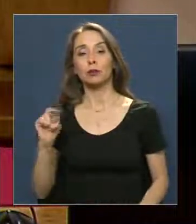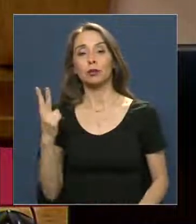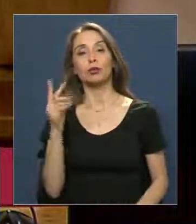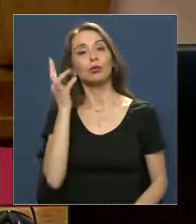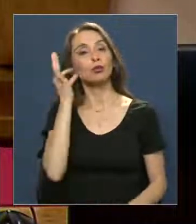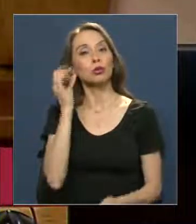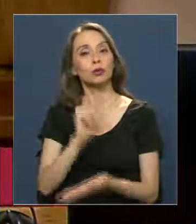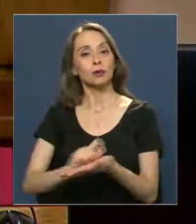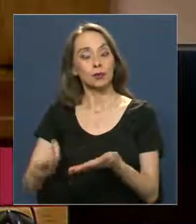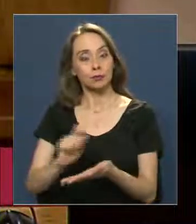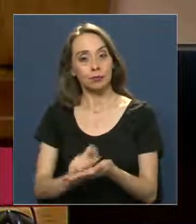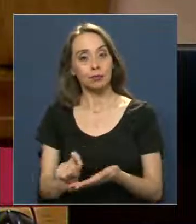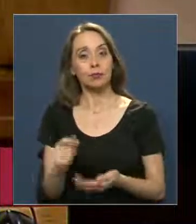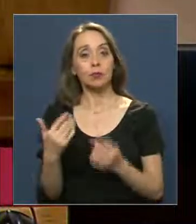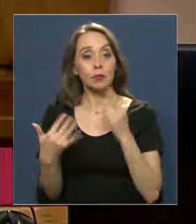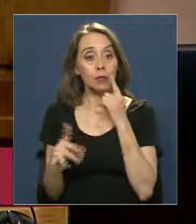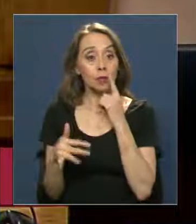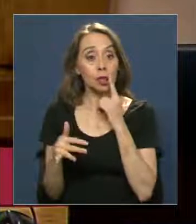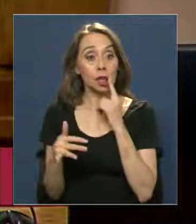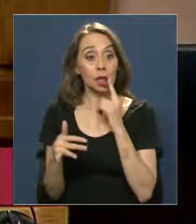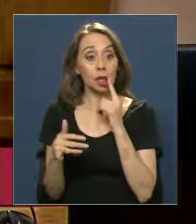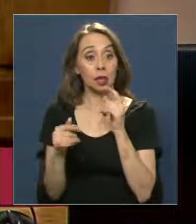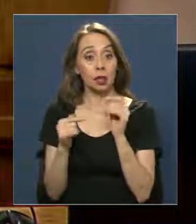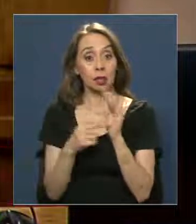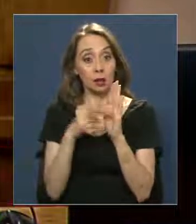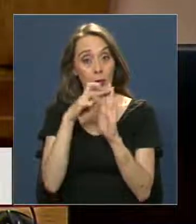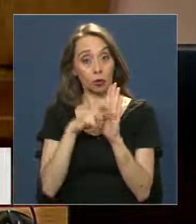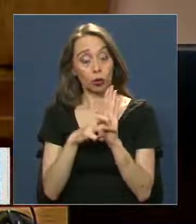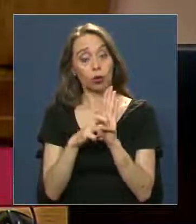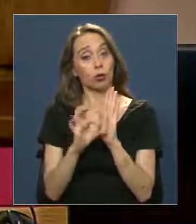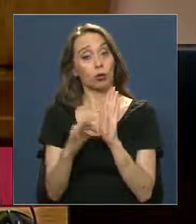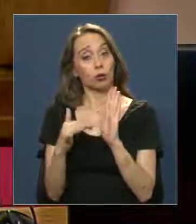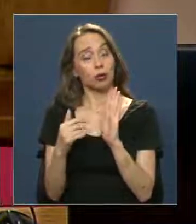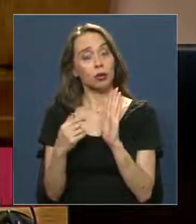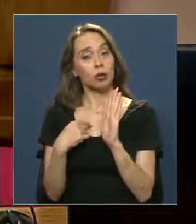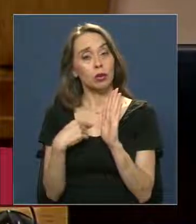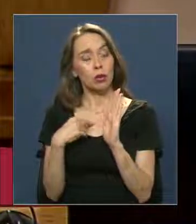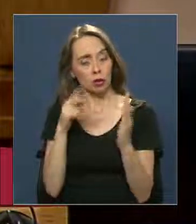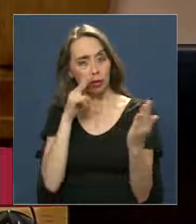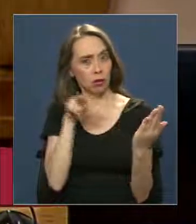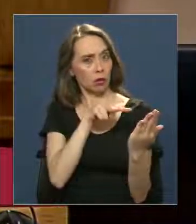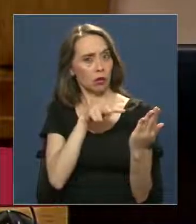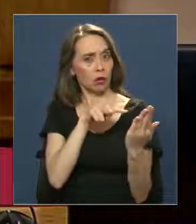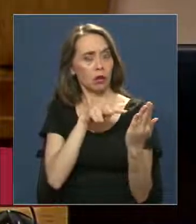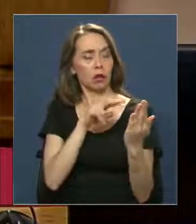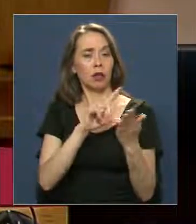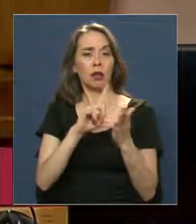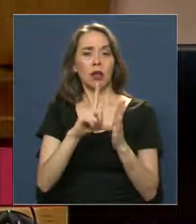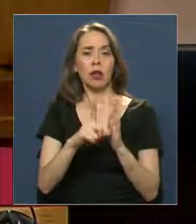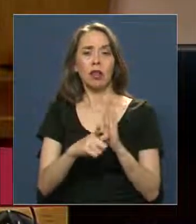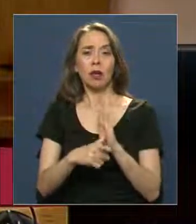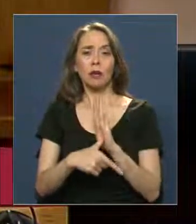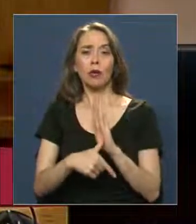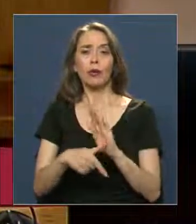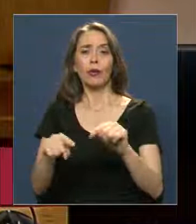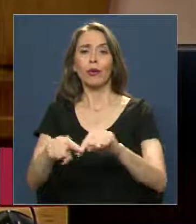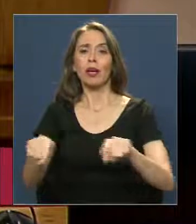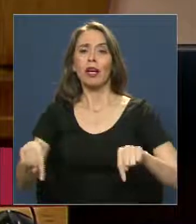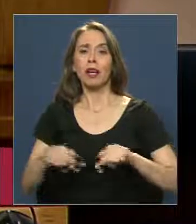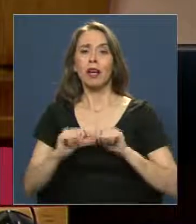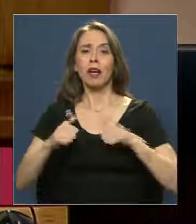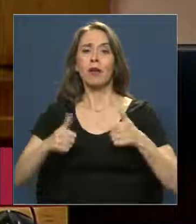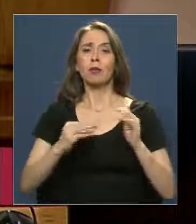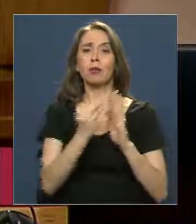La importancia tremenda de este proyecto y que me llamaba la atención que no había tomado tanto tiempo ponerlo en tabla y comenzar a